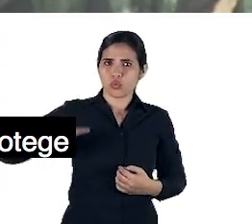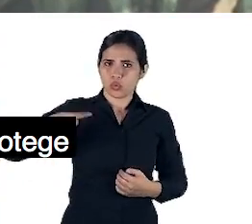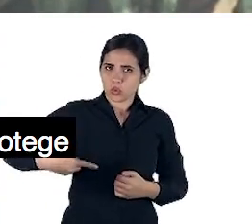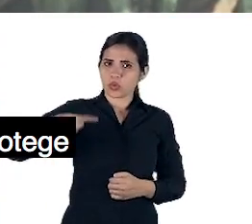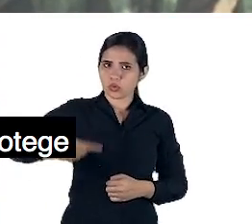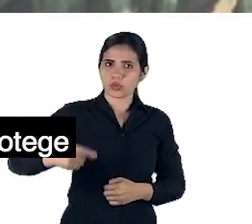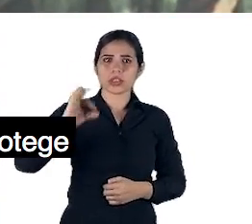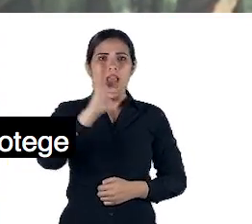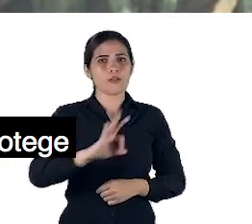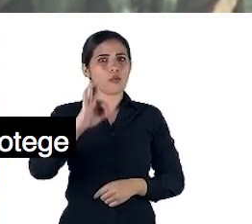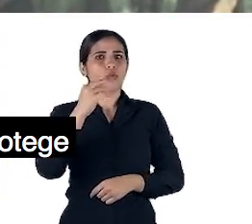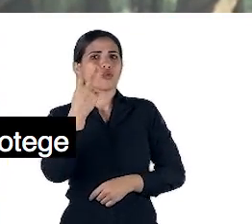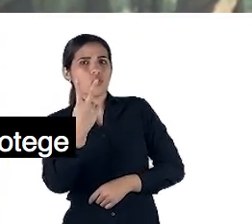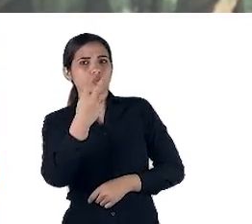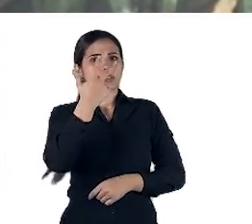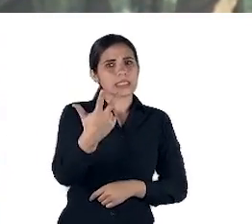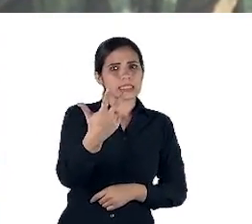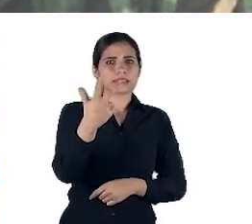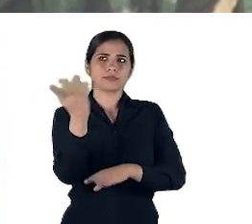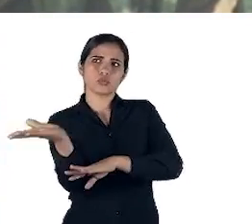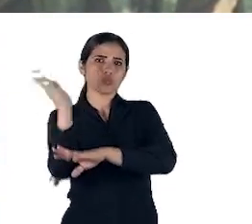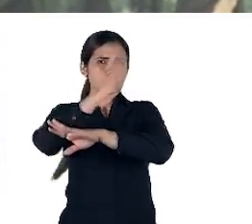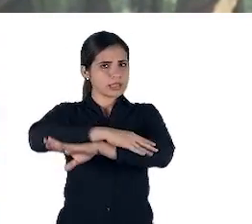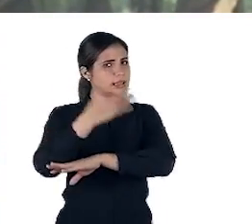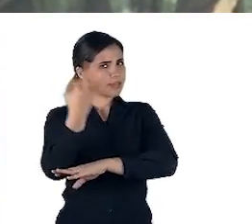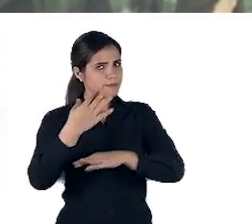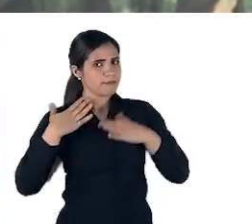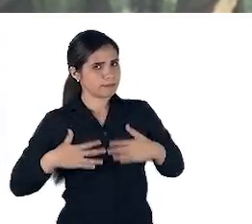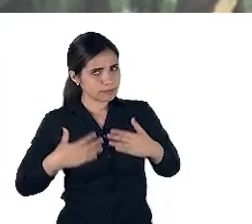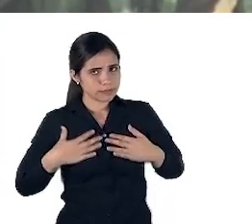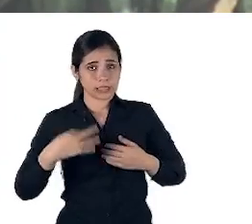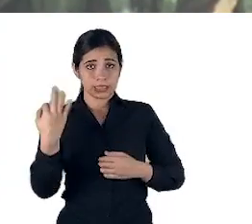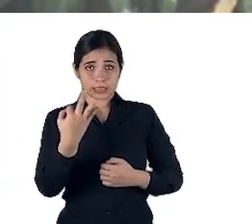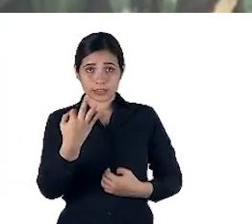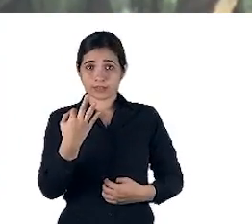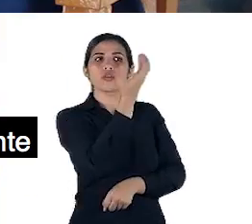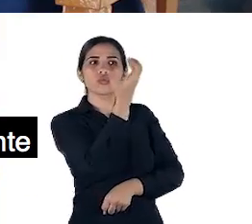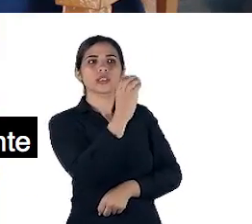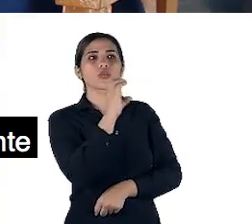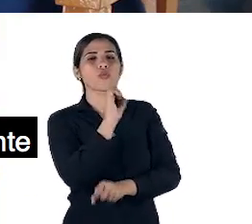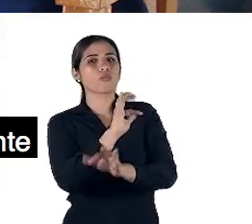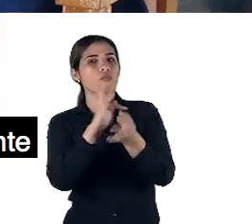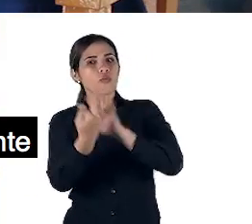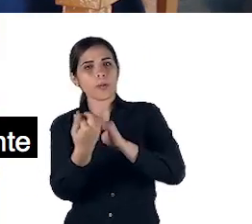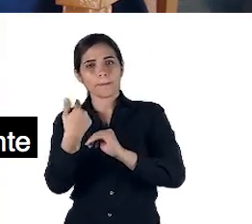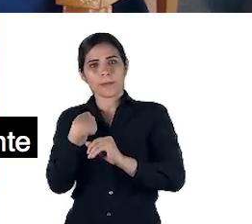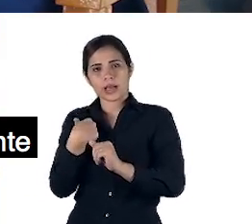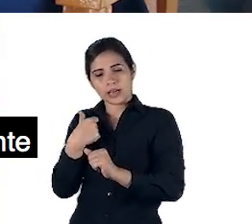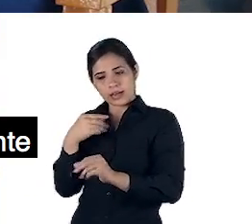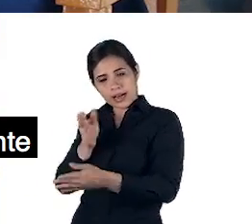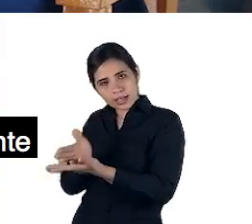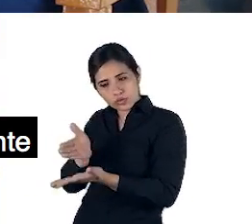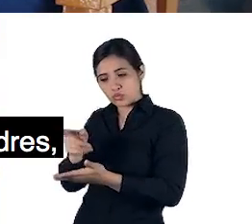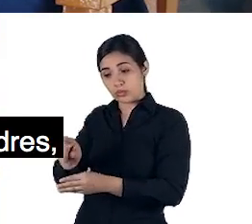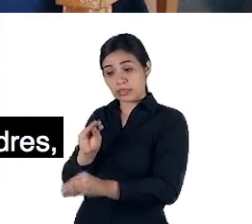la actividad que uno tenga, te protege. Y la piel nunca va a estar en mal estado. Lo importante de este espacio es entender